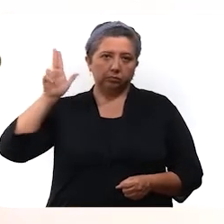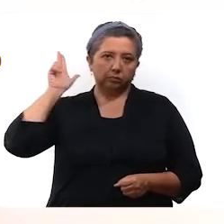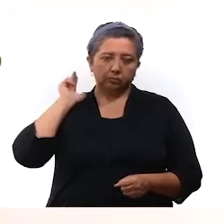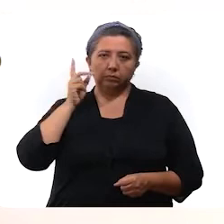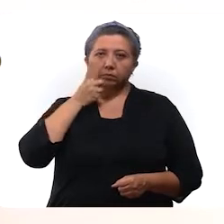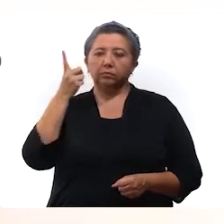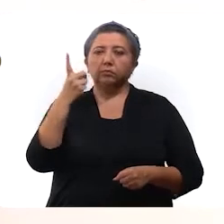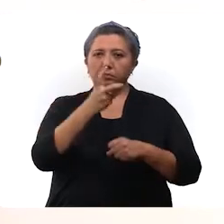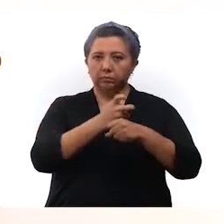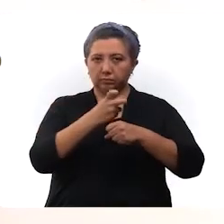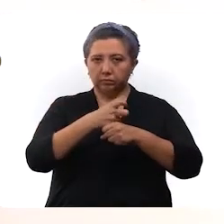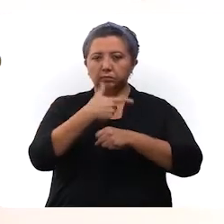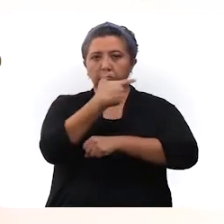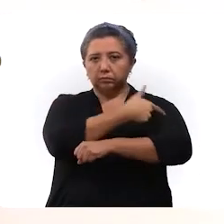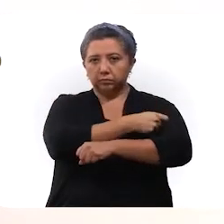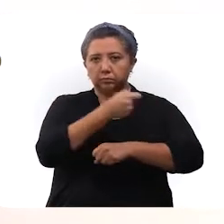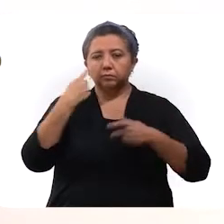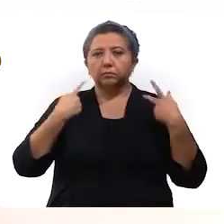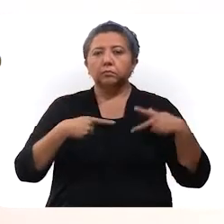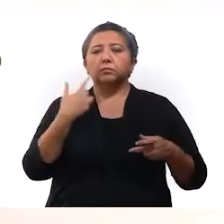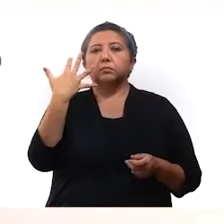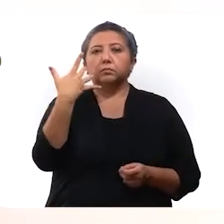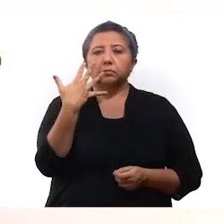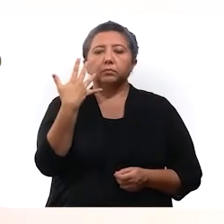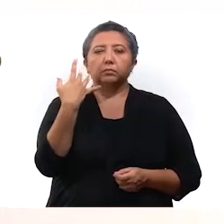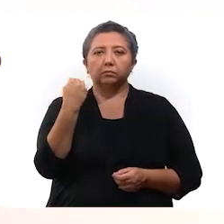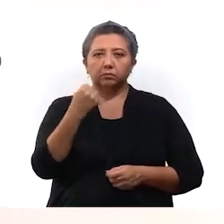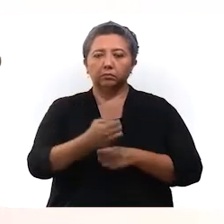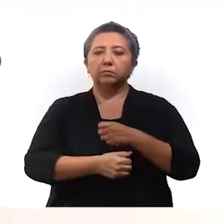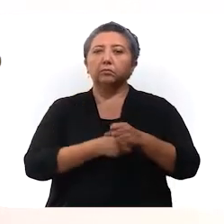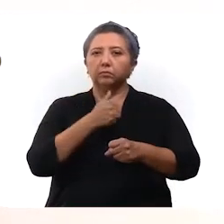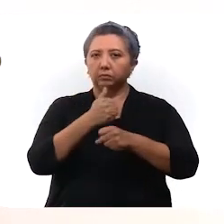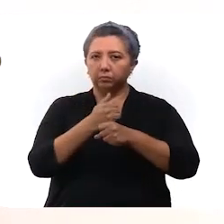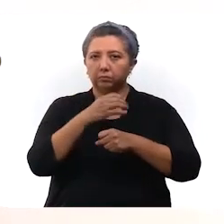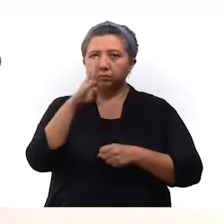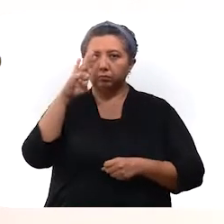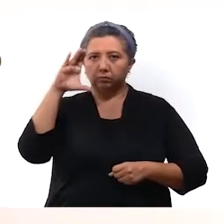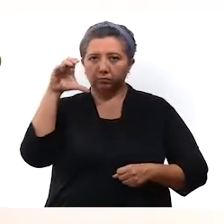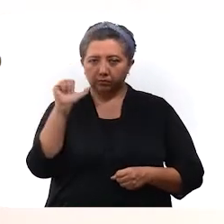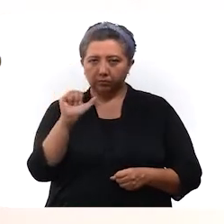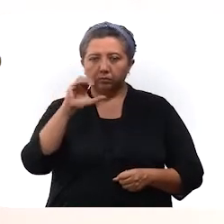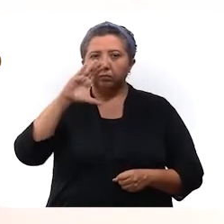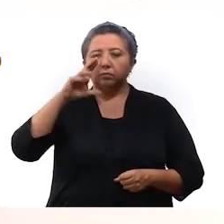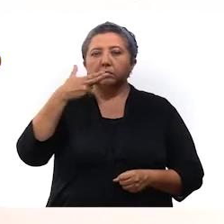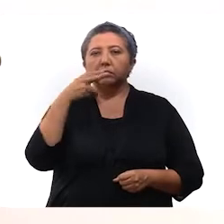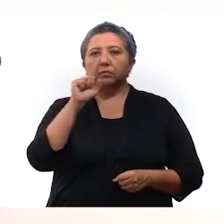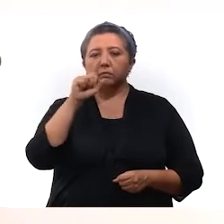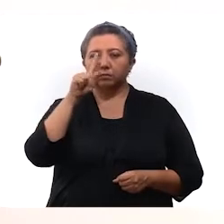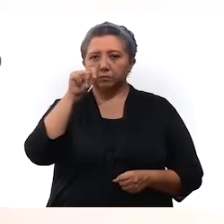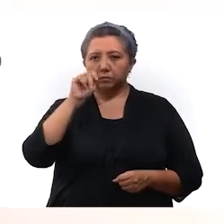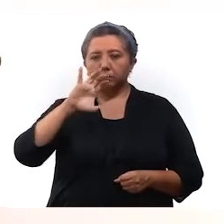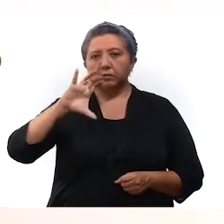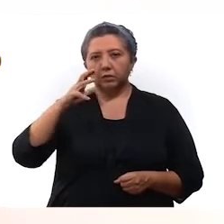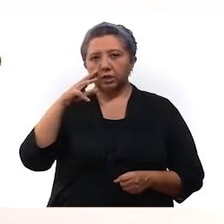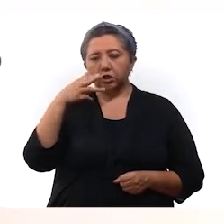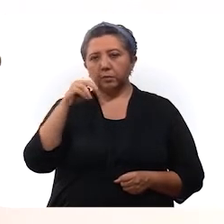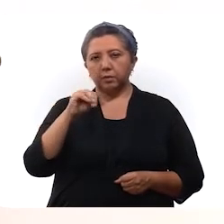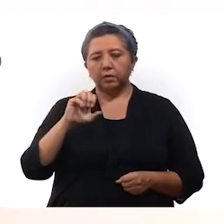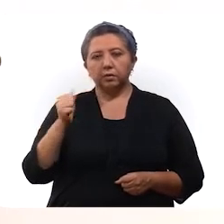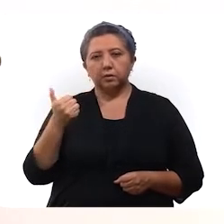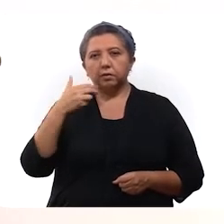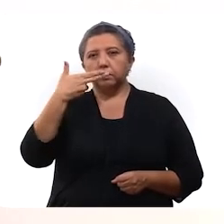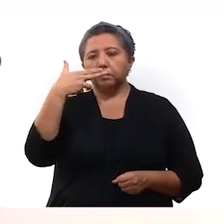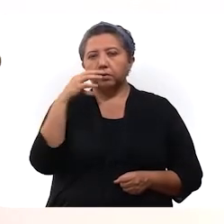la aplicación de la segunda dosis de vacunas para personas de 50 a 59 años en Baca, Cacalchen, Celestún, Chichimilá,